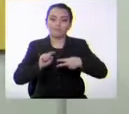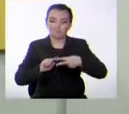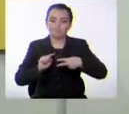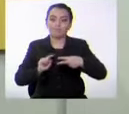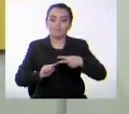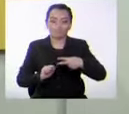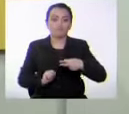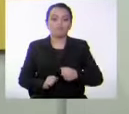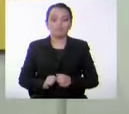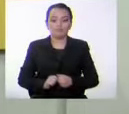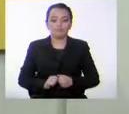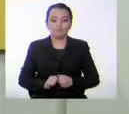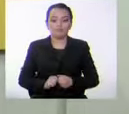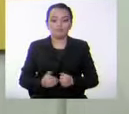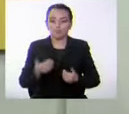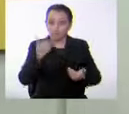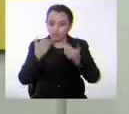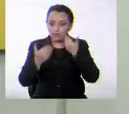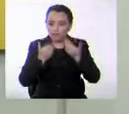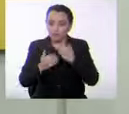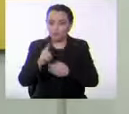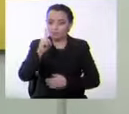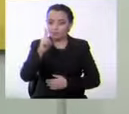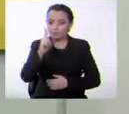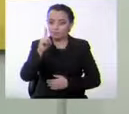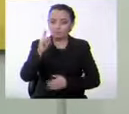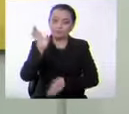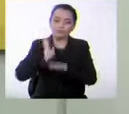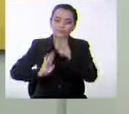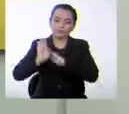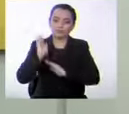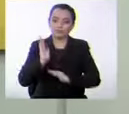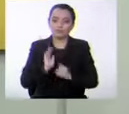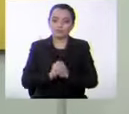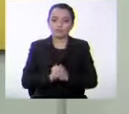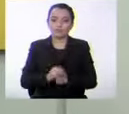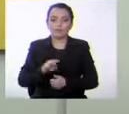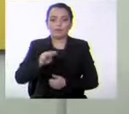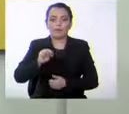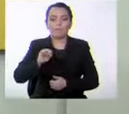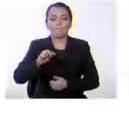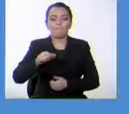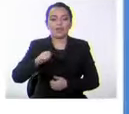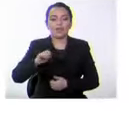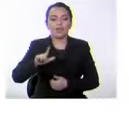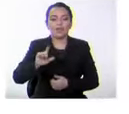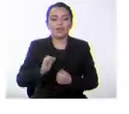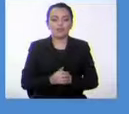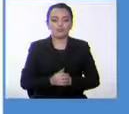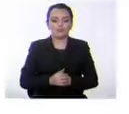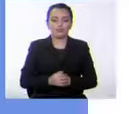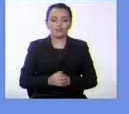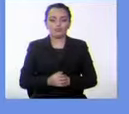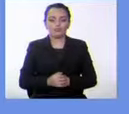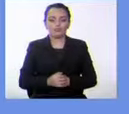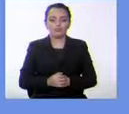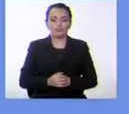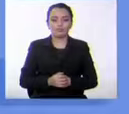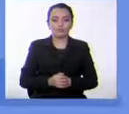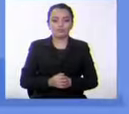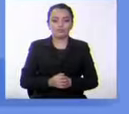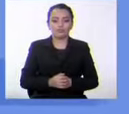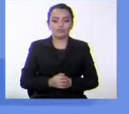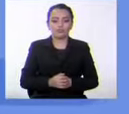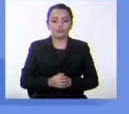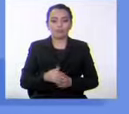momento nos hace una breve definición de ambos sistemas de gobierno. En las